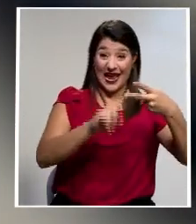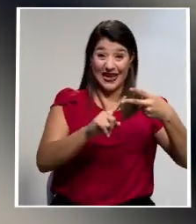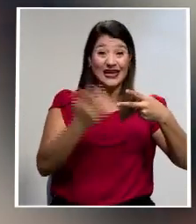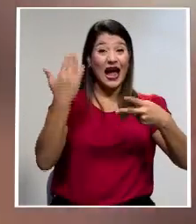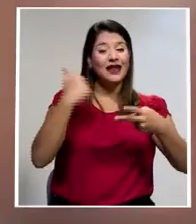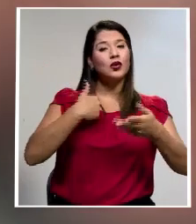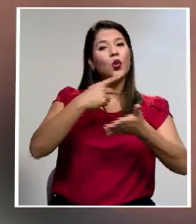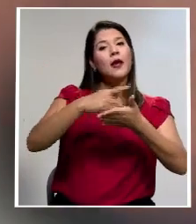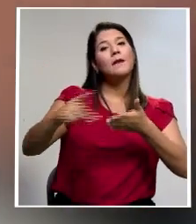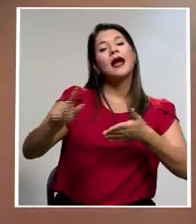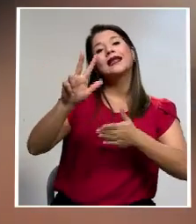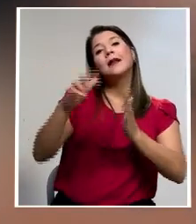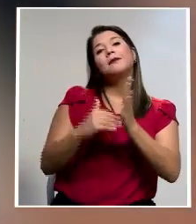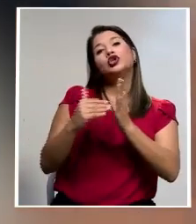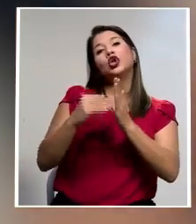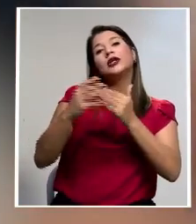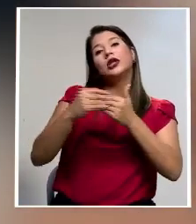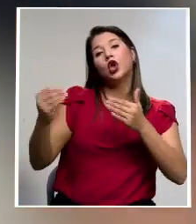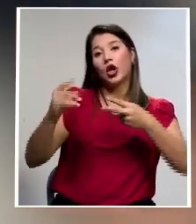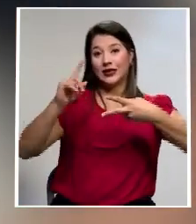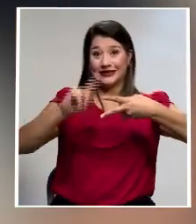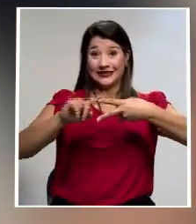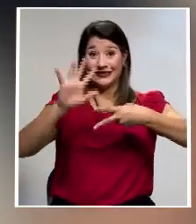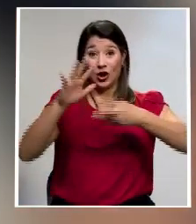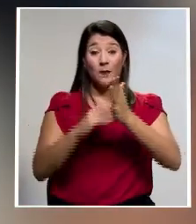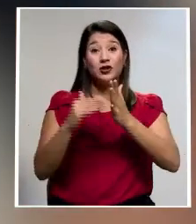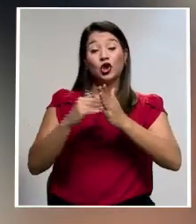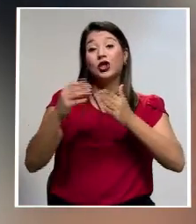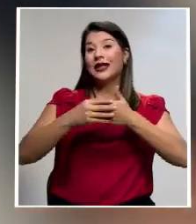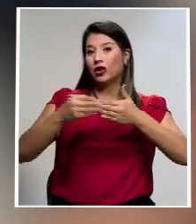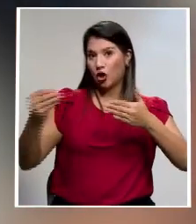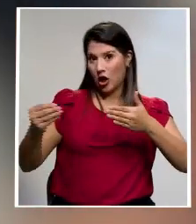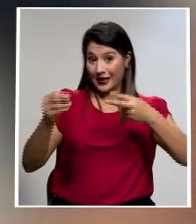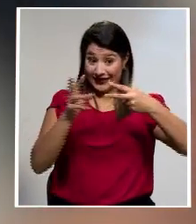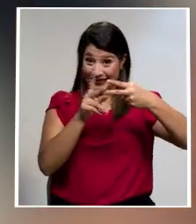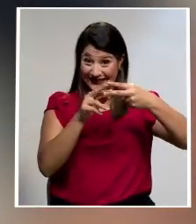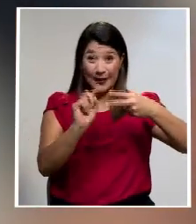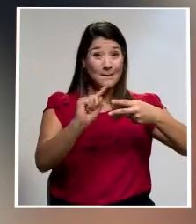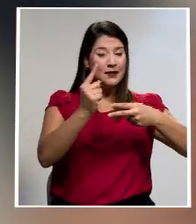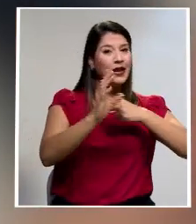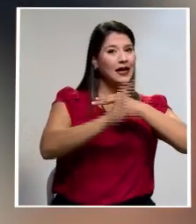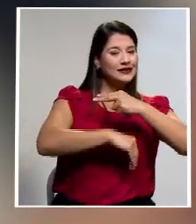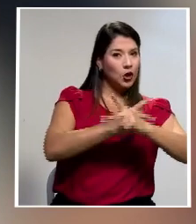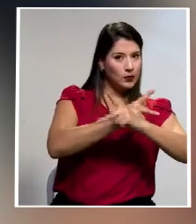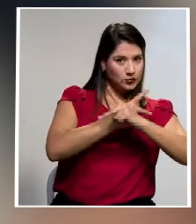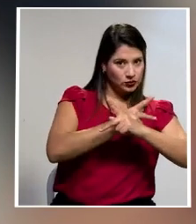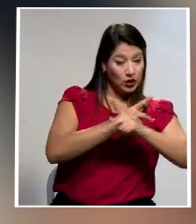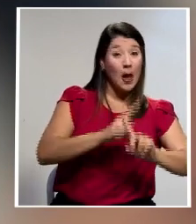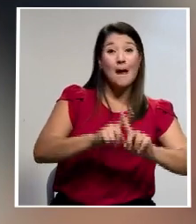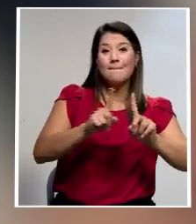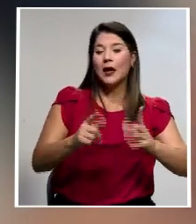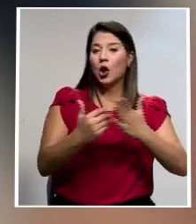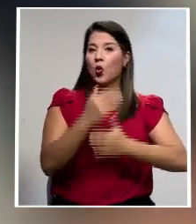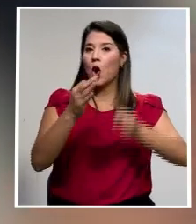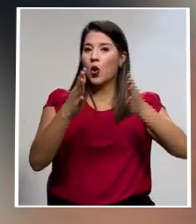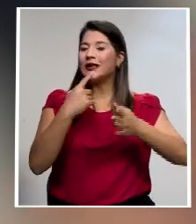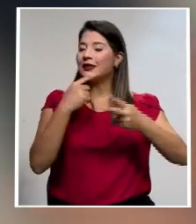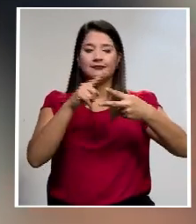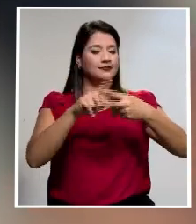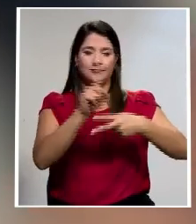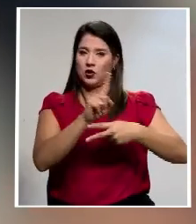Mélida Solís. Cuando se levantan estas medidas, junto con las medidas alternativas a la prisión que se le había otorgado